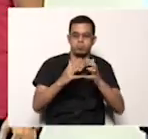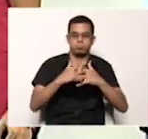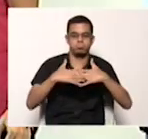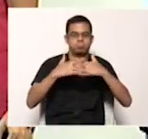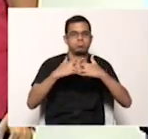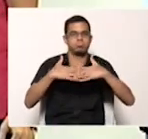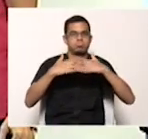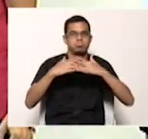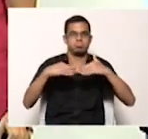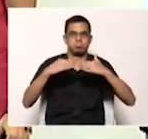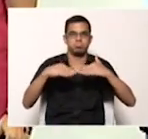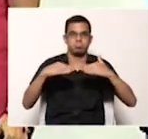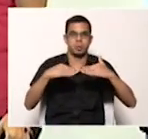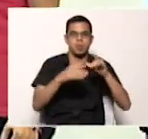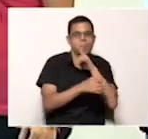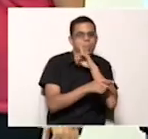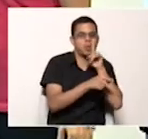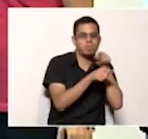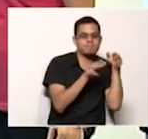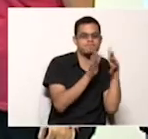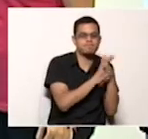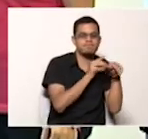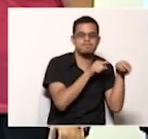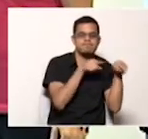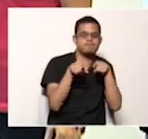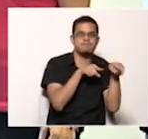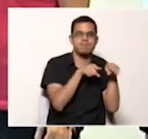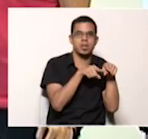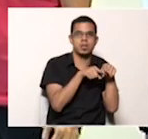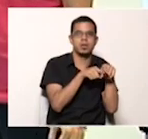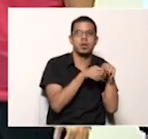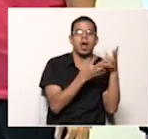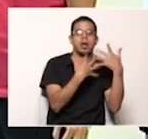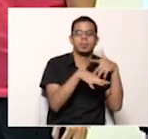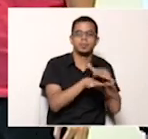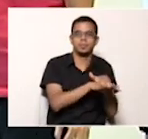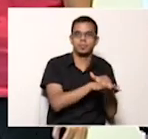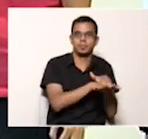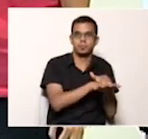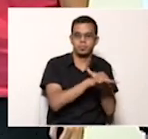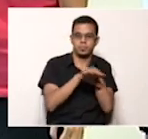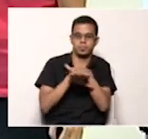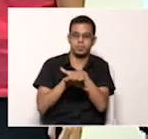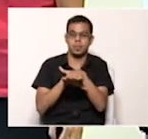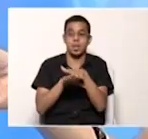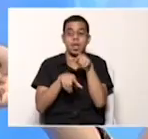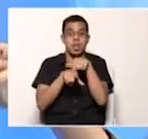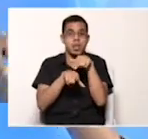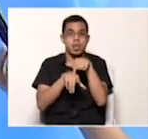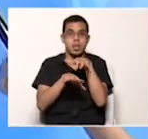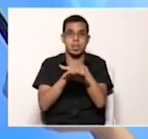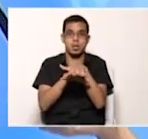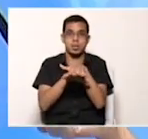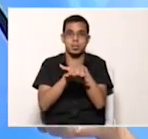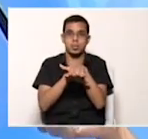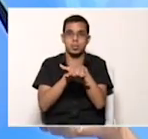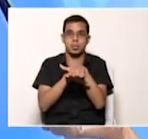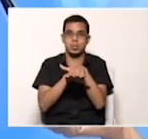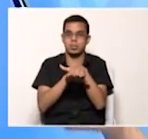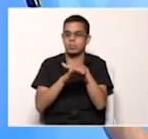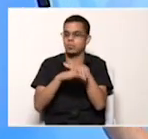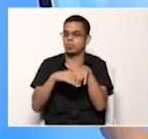llamar fusión. De estado líquido a estado gaseoso se va a llamar